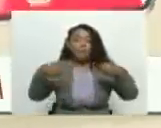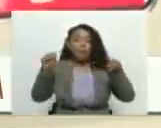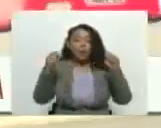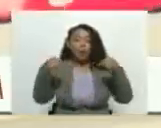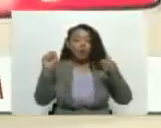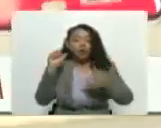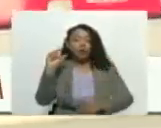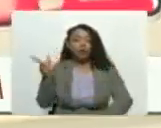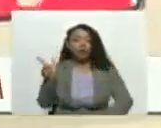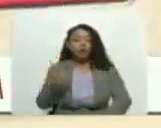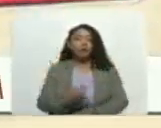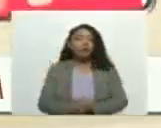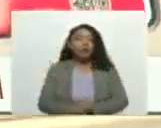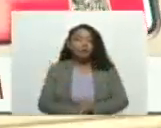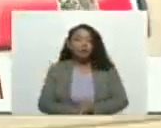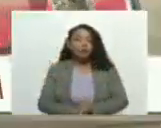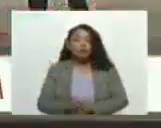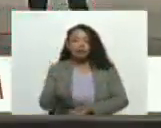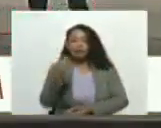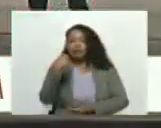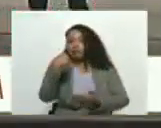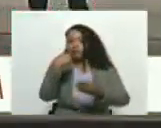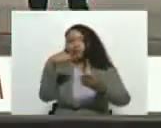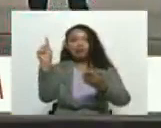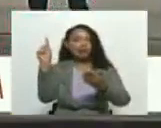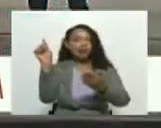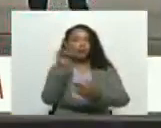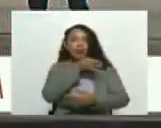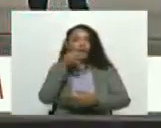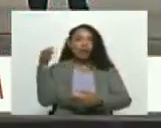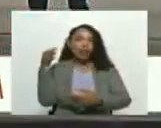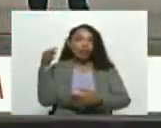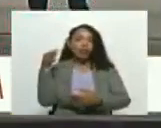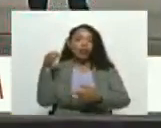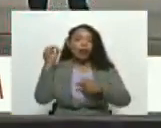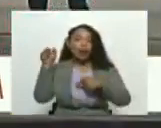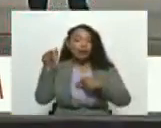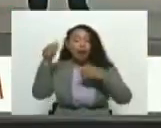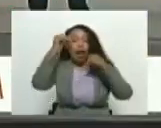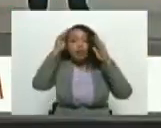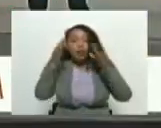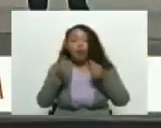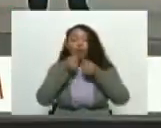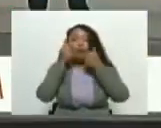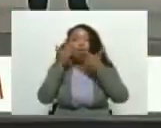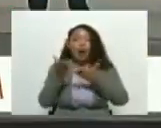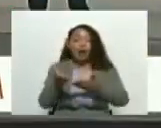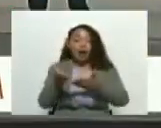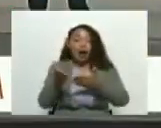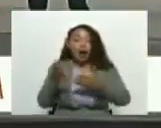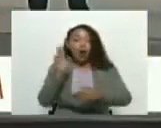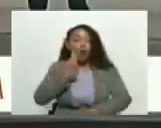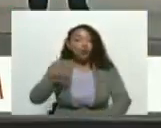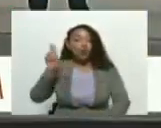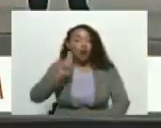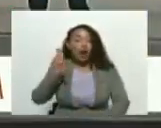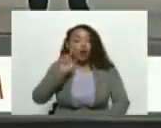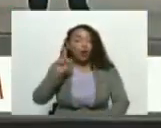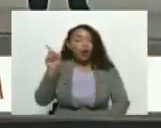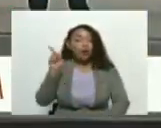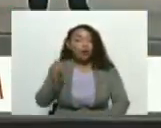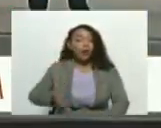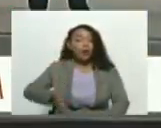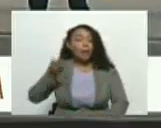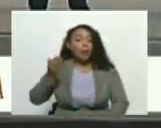taxistas. Excelente, general en jefe. Así es, la buena atención a nuestros usuarios. Y fíjate, Hipólito, la